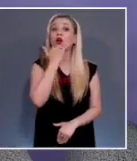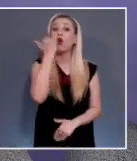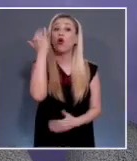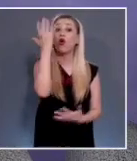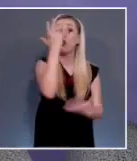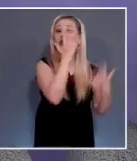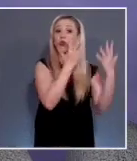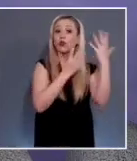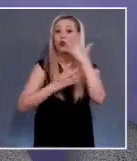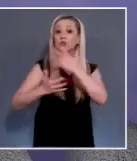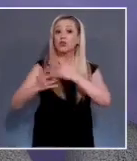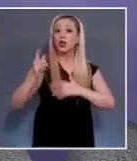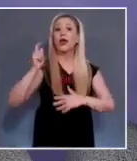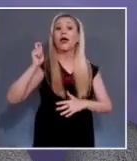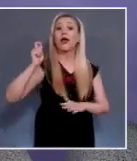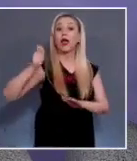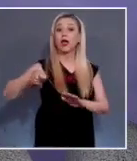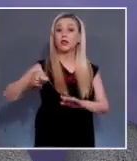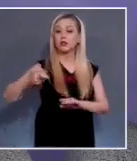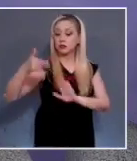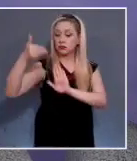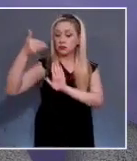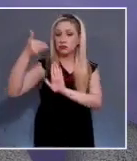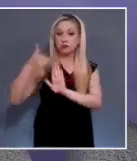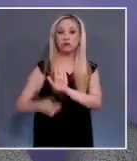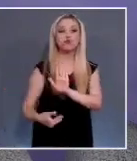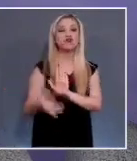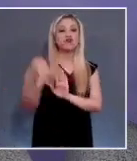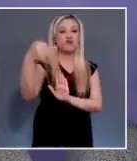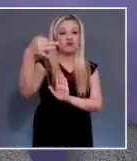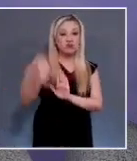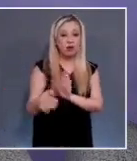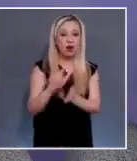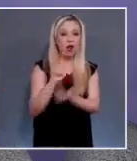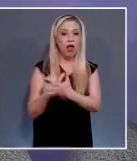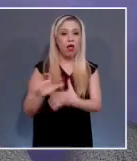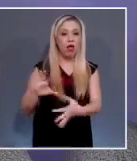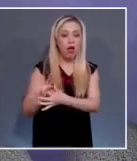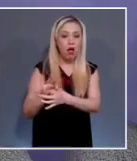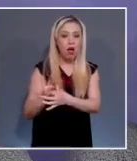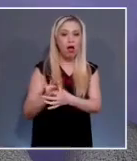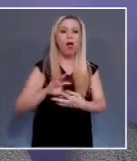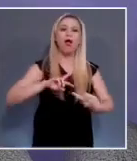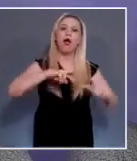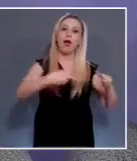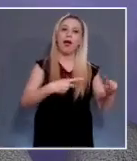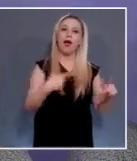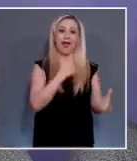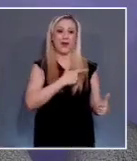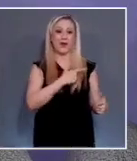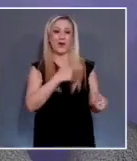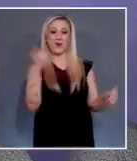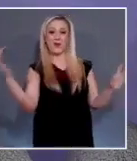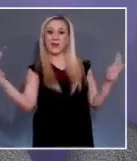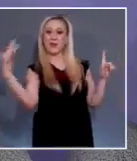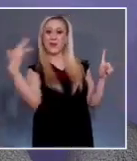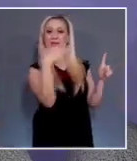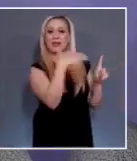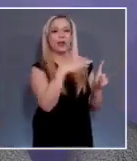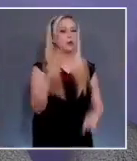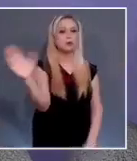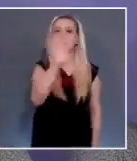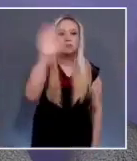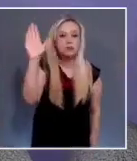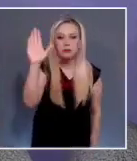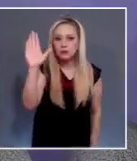legitimación con popularidad. Eso nunca ha estado, ni debe estar en nuestra